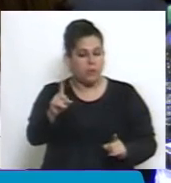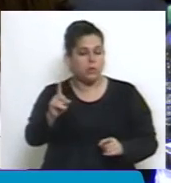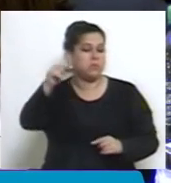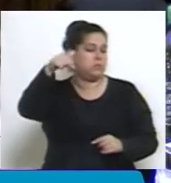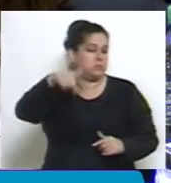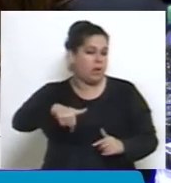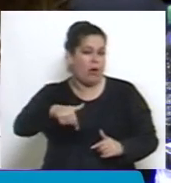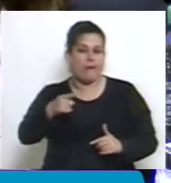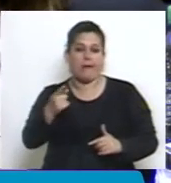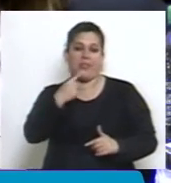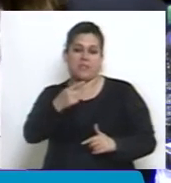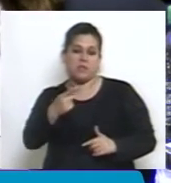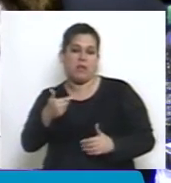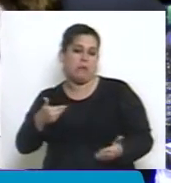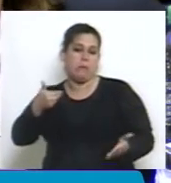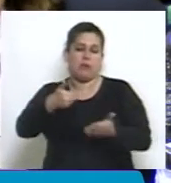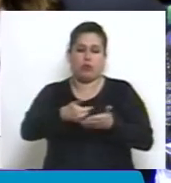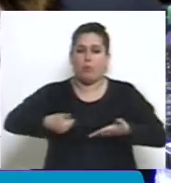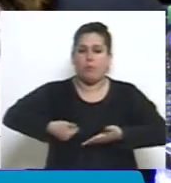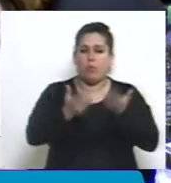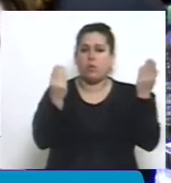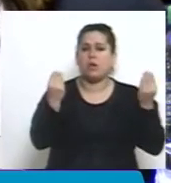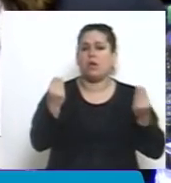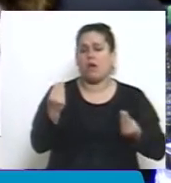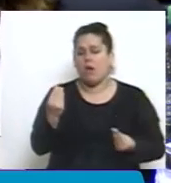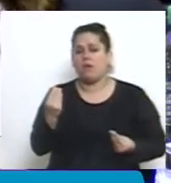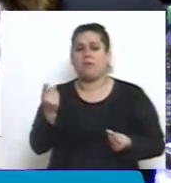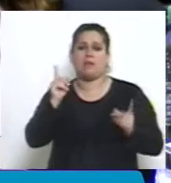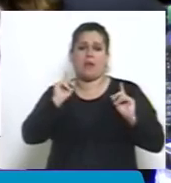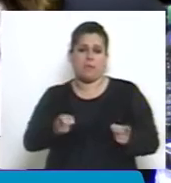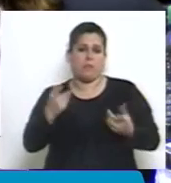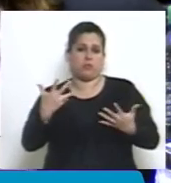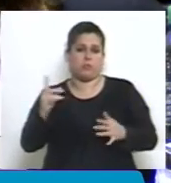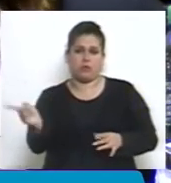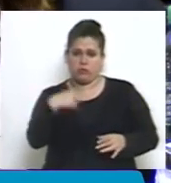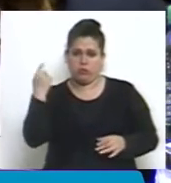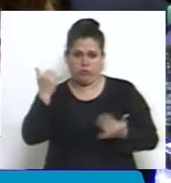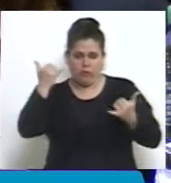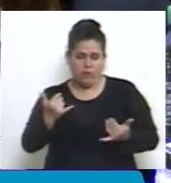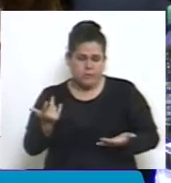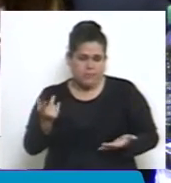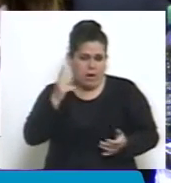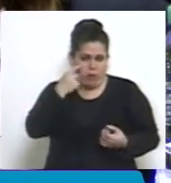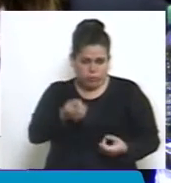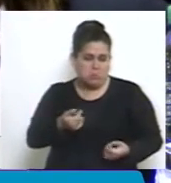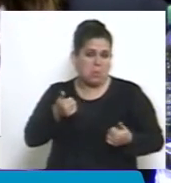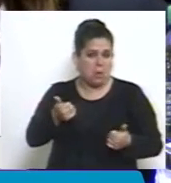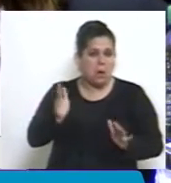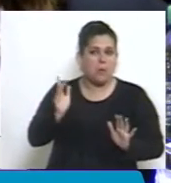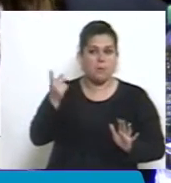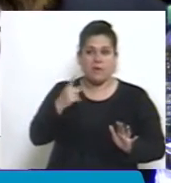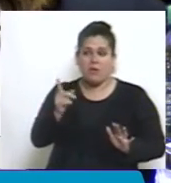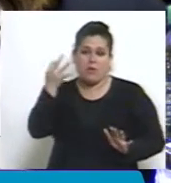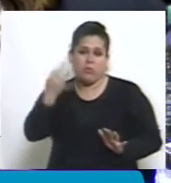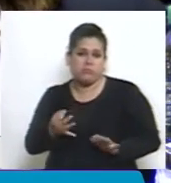enorme inversión pública que se hace y que por supuesto nosotros valoramos que hemos llegado a un